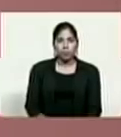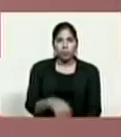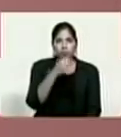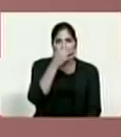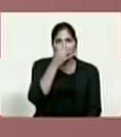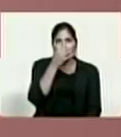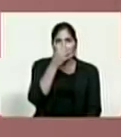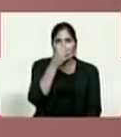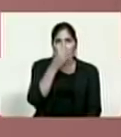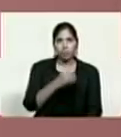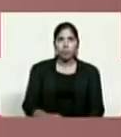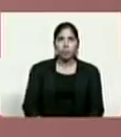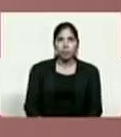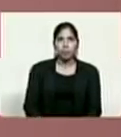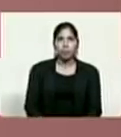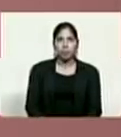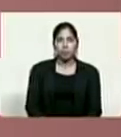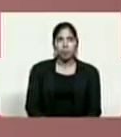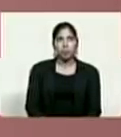alude Marco Rubio.